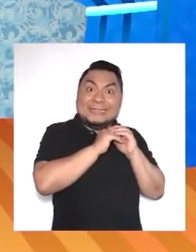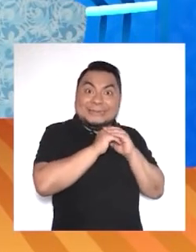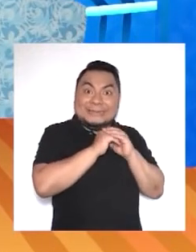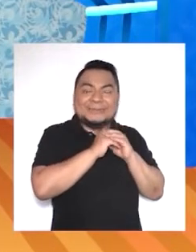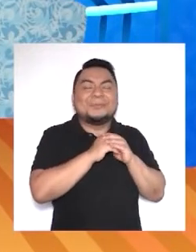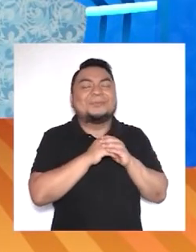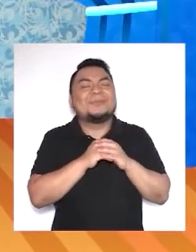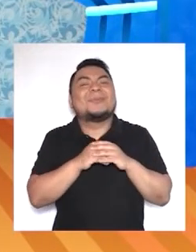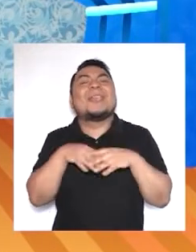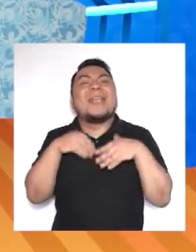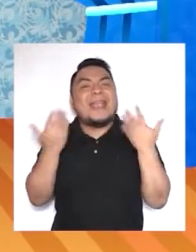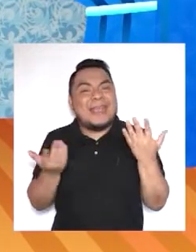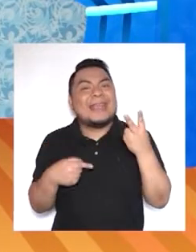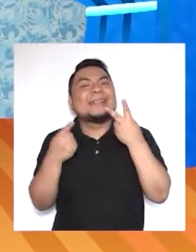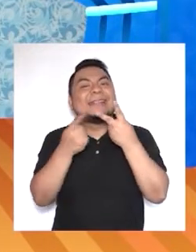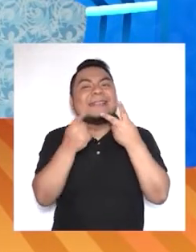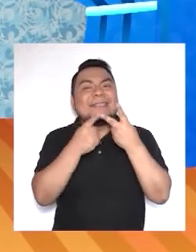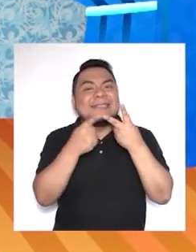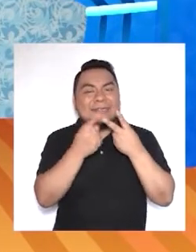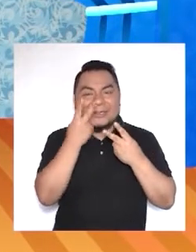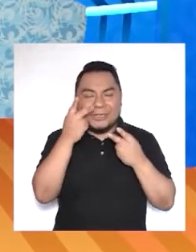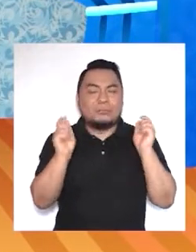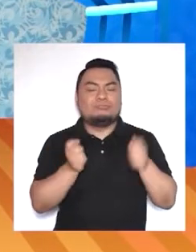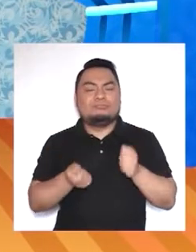bien, siguiente señal.